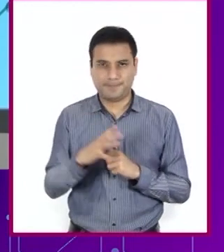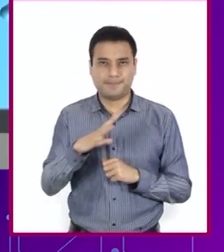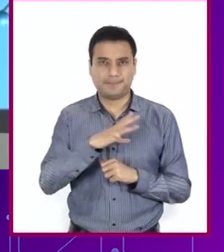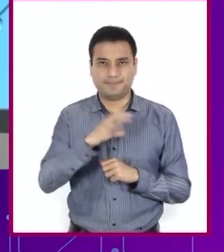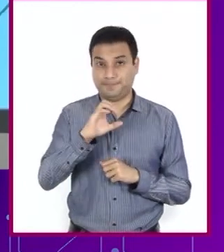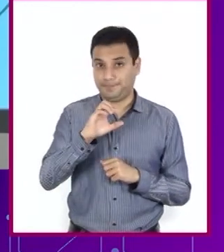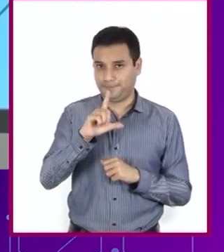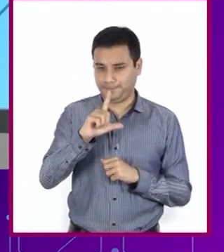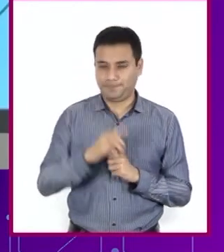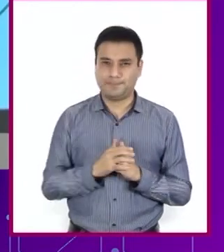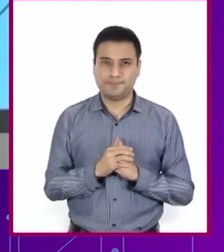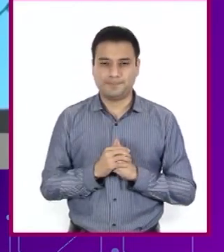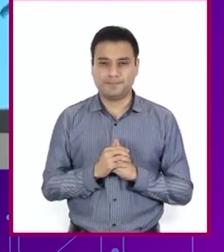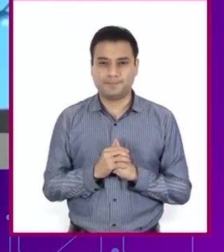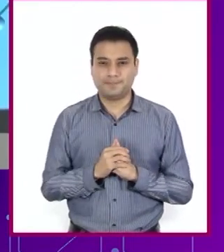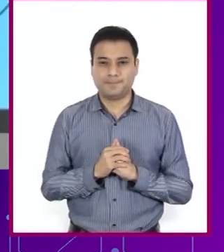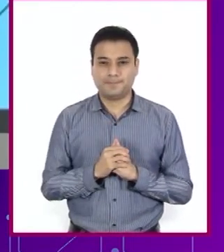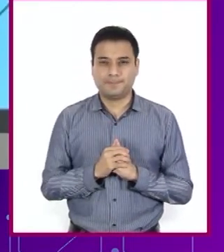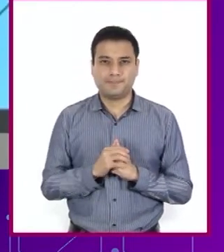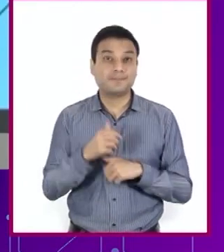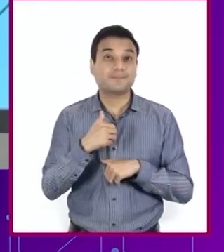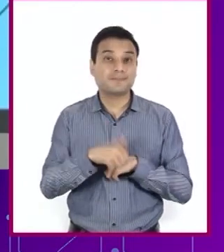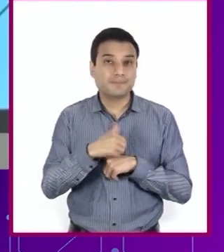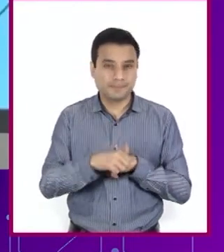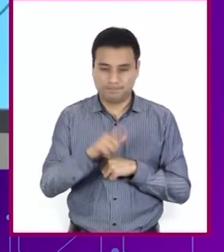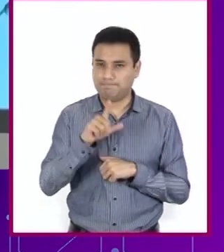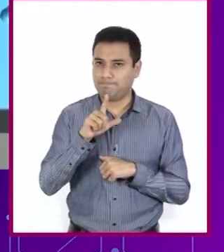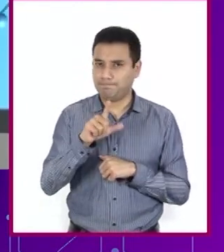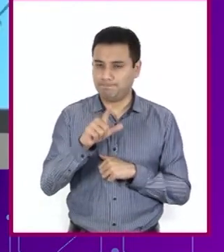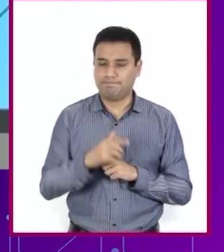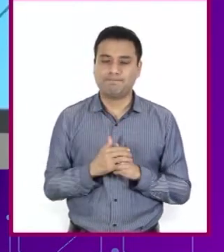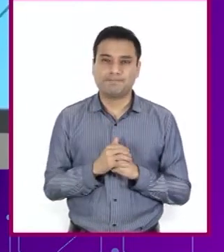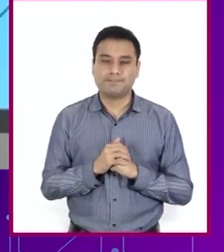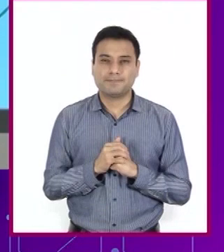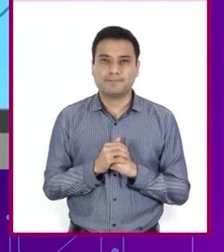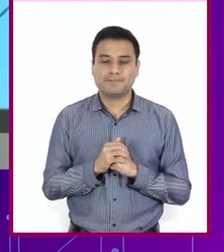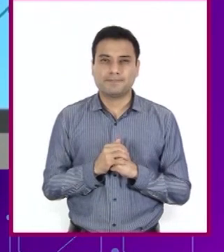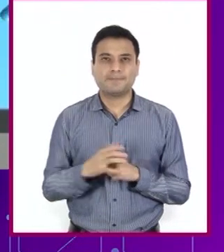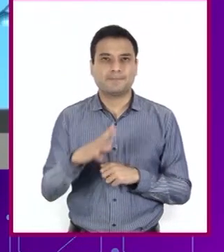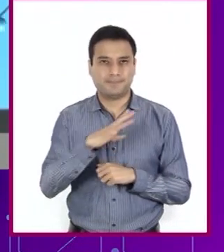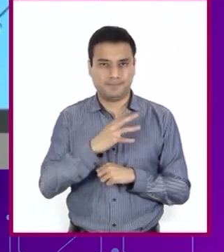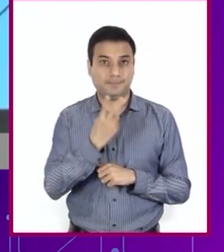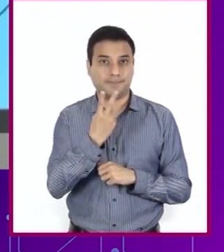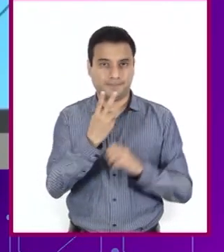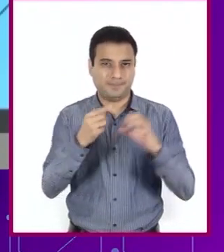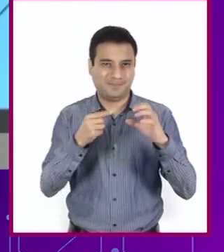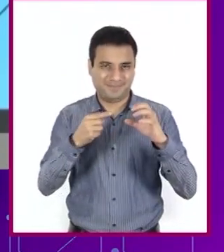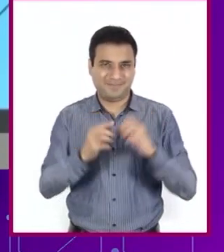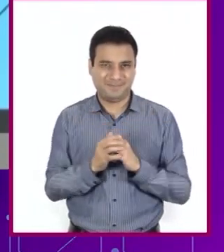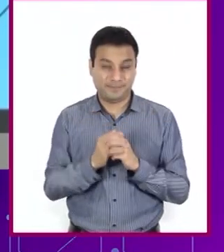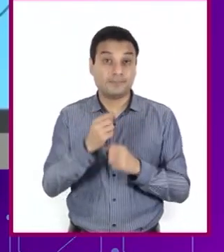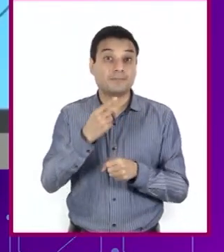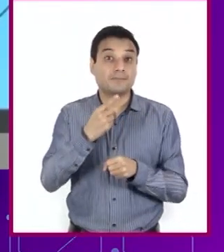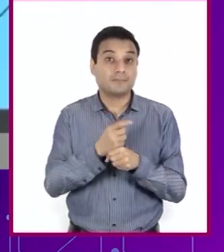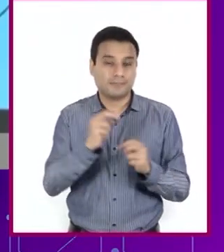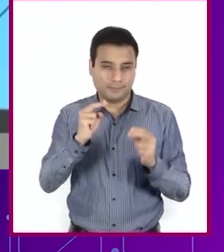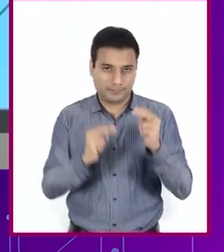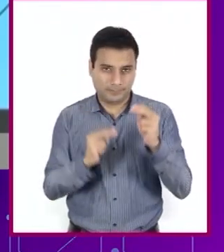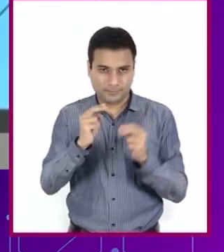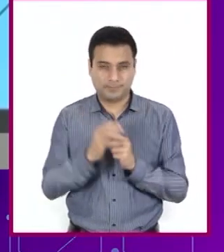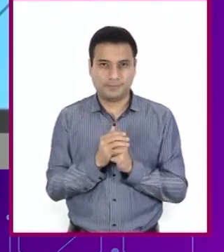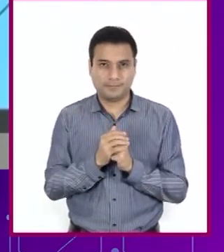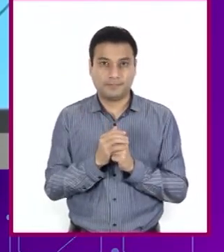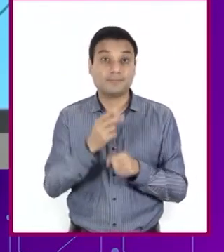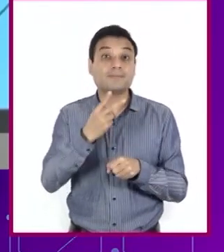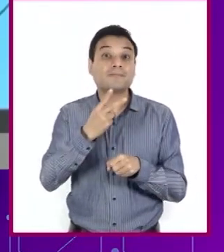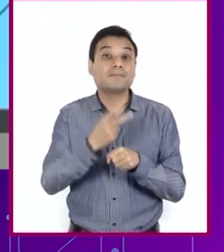cloro con su número atómico 17. Tiene 2 electrones en su primer nivel energético, 8